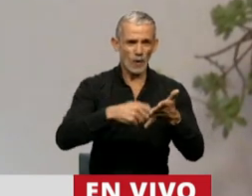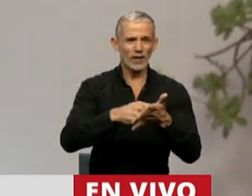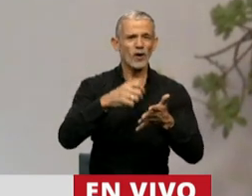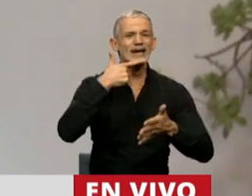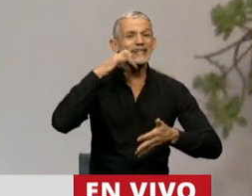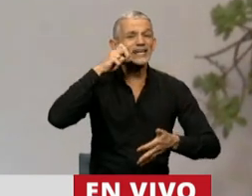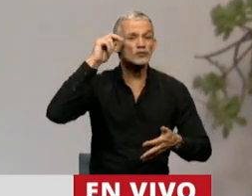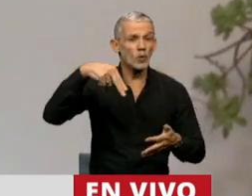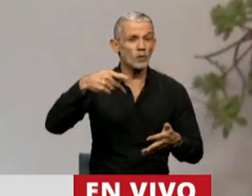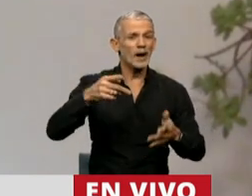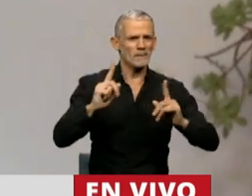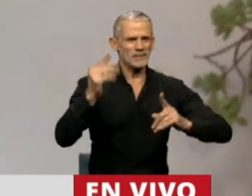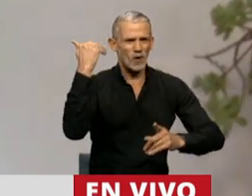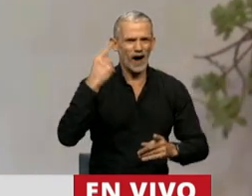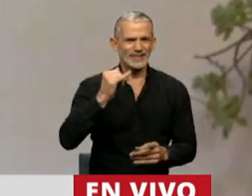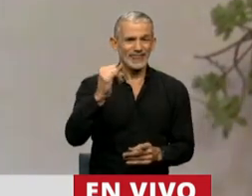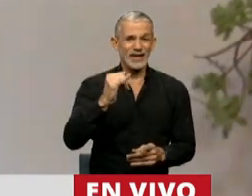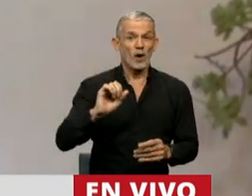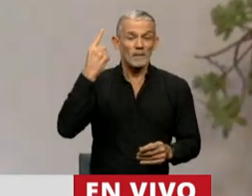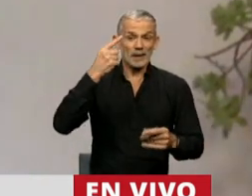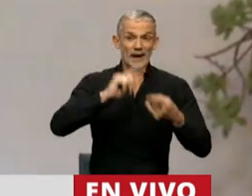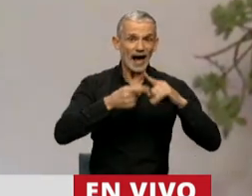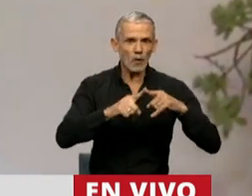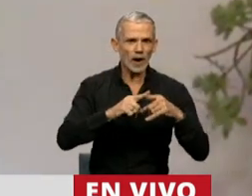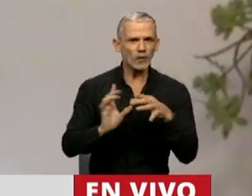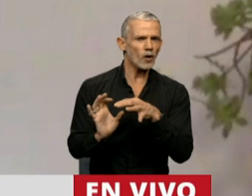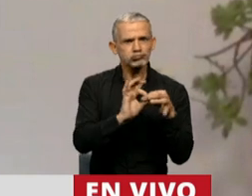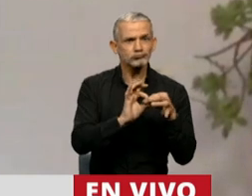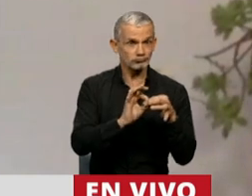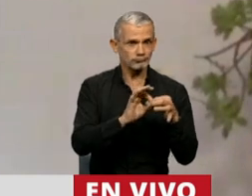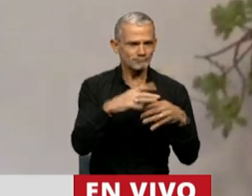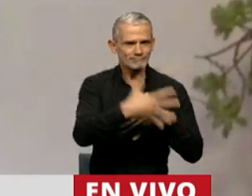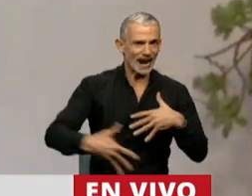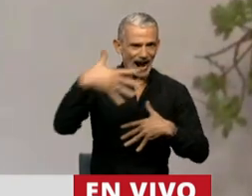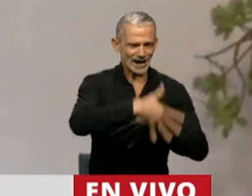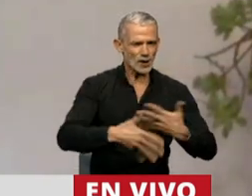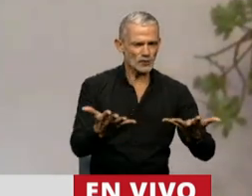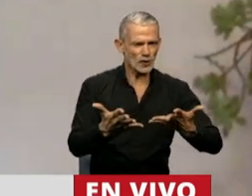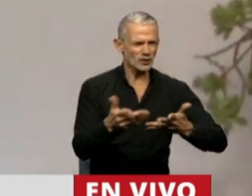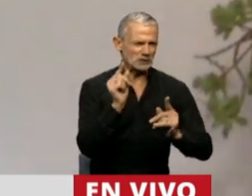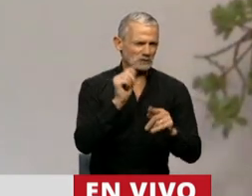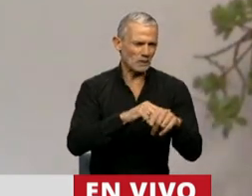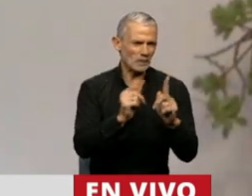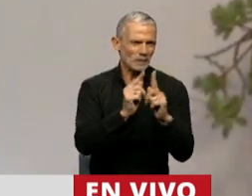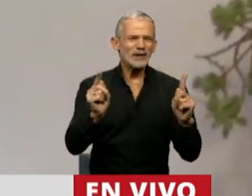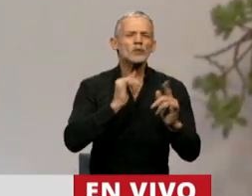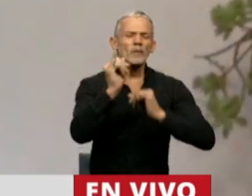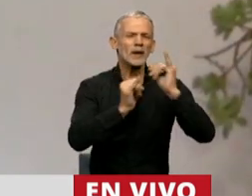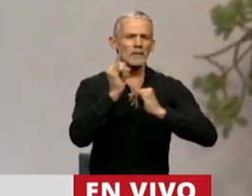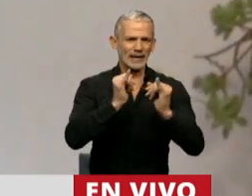decum como bien Se ha dicho el primer acuerdo vinculante de la región y me voy a tomar algunos minutos para